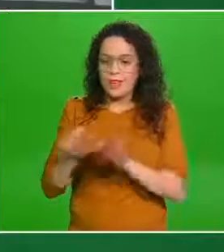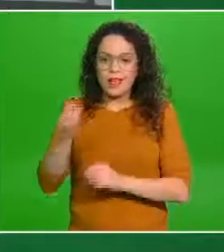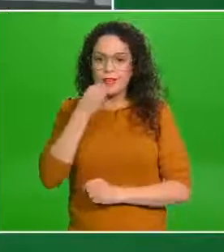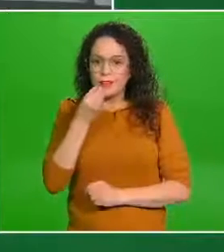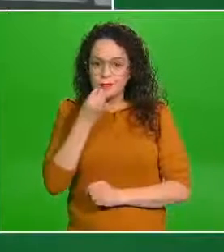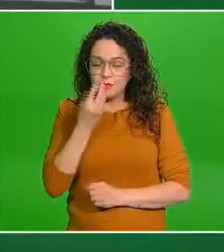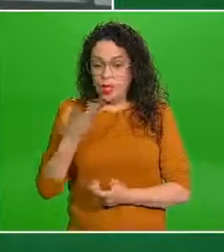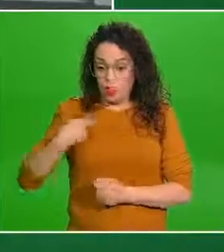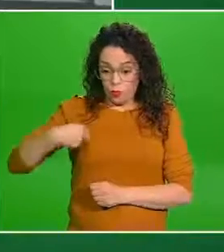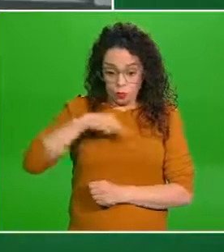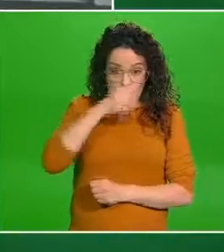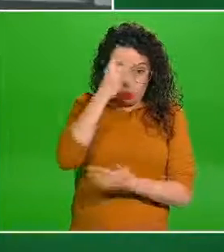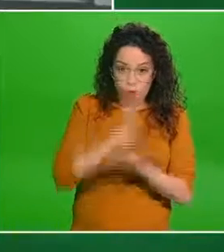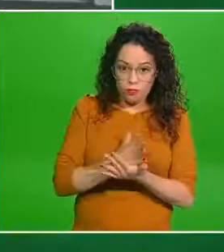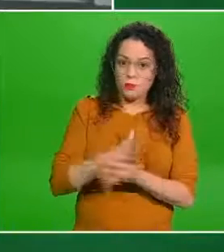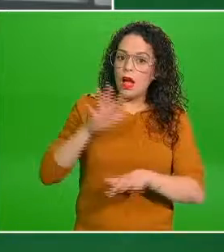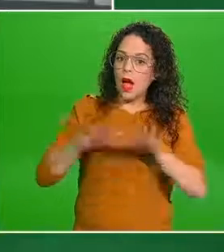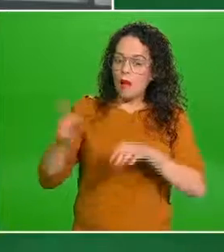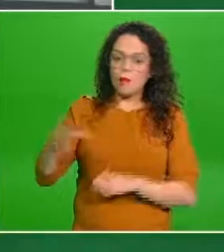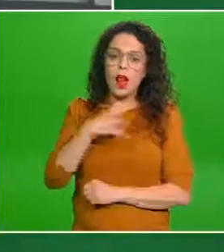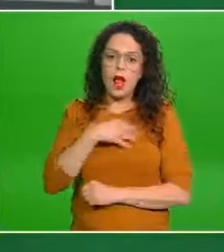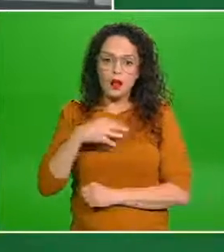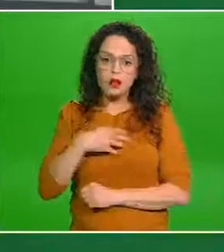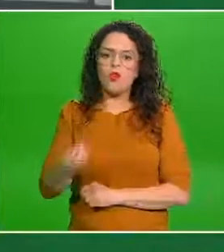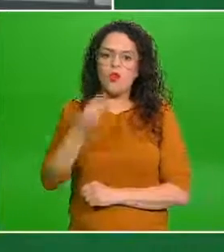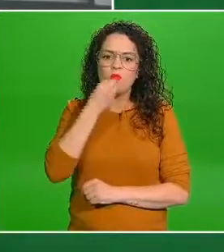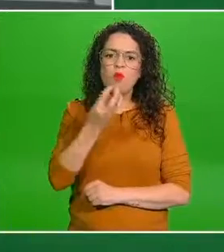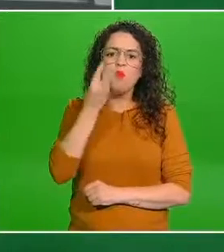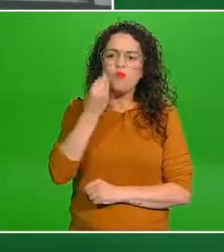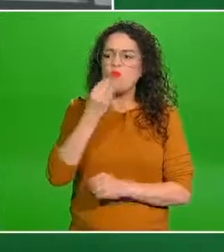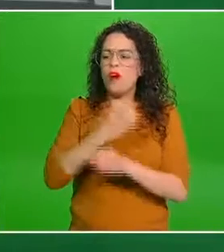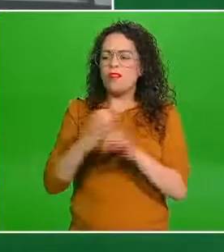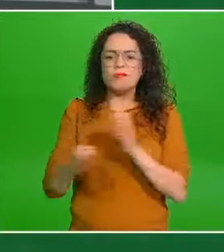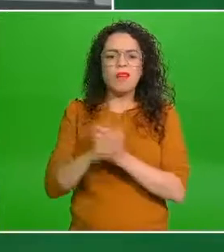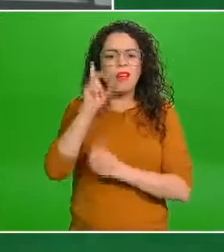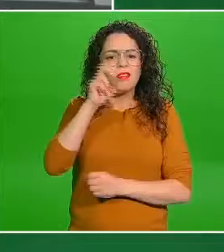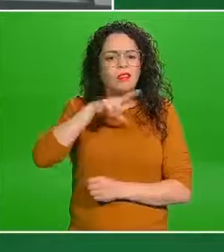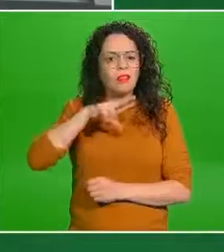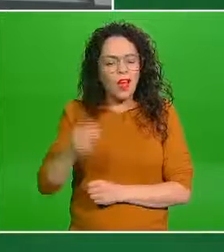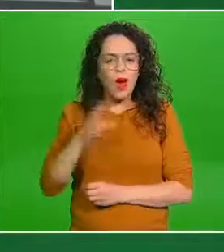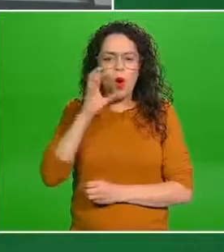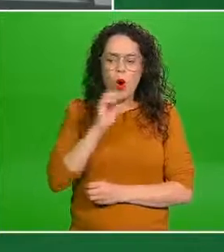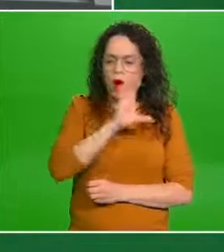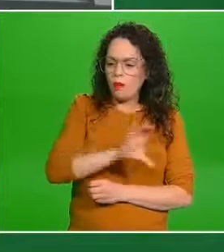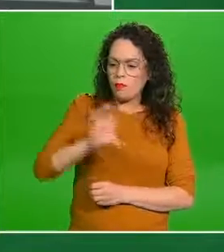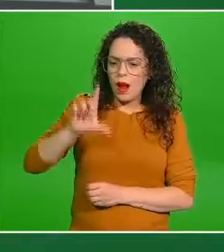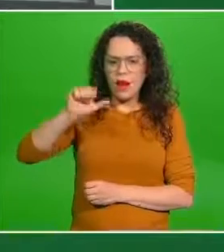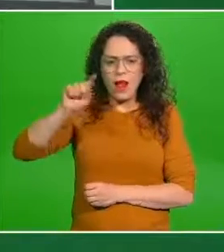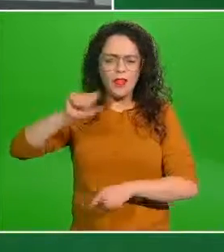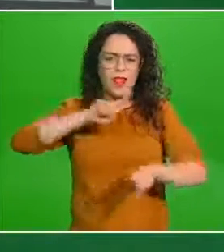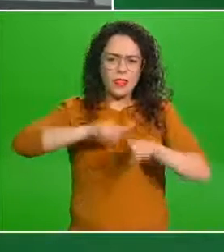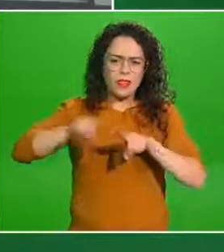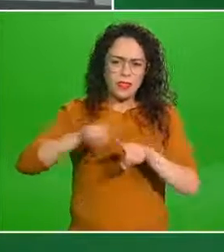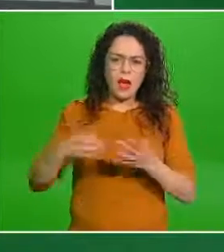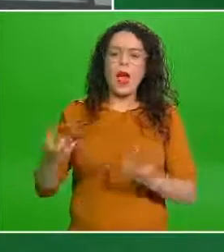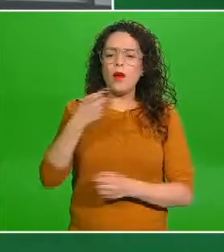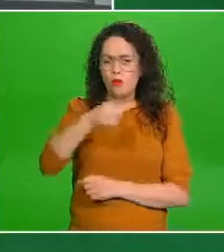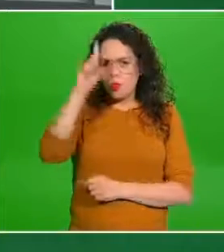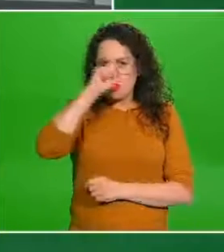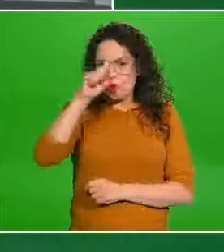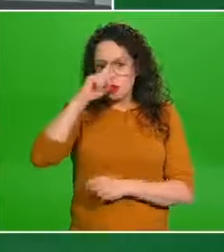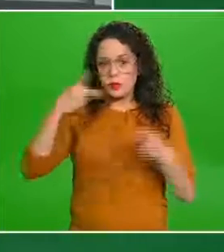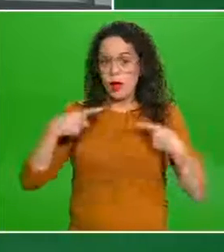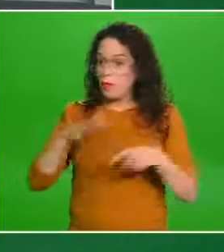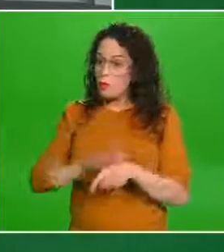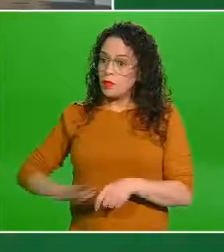en nuestros hijos también, de comer alimentos procesados. ¿Qué le recomendaría usted en este momento a la población mexicana para que justo